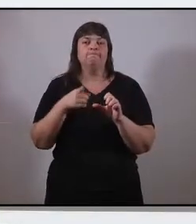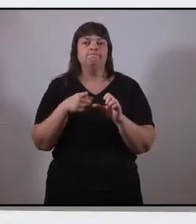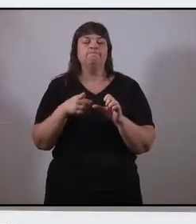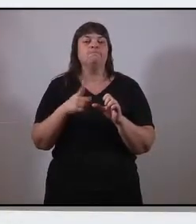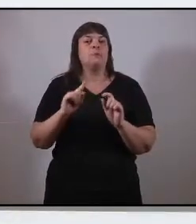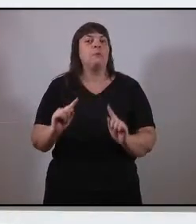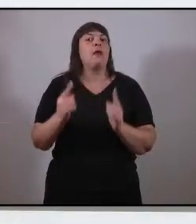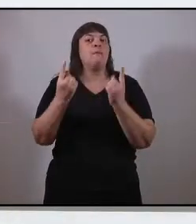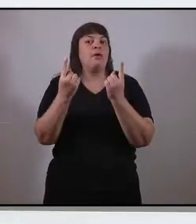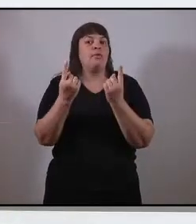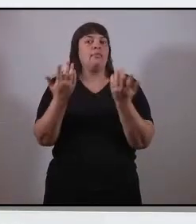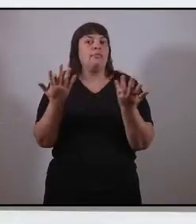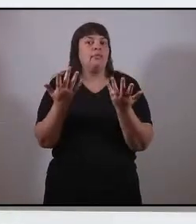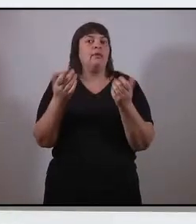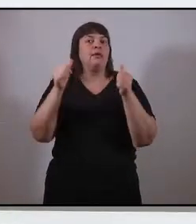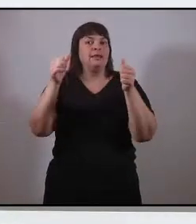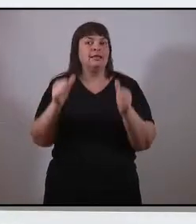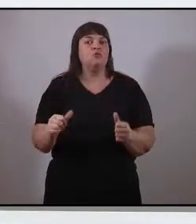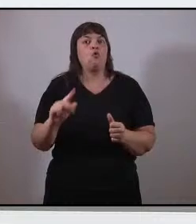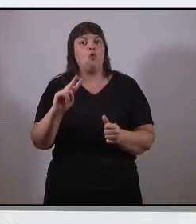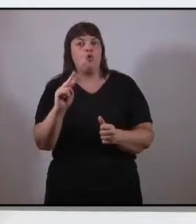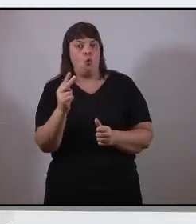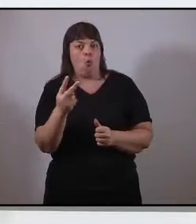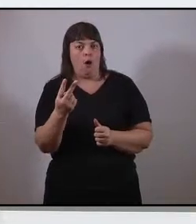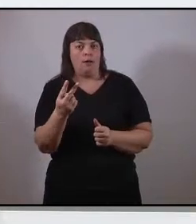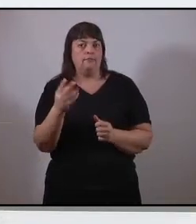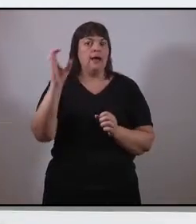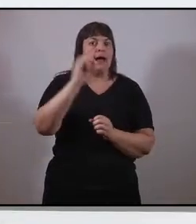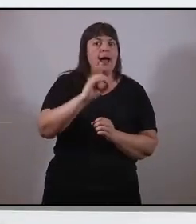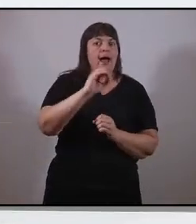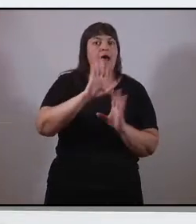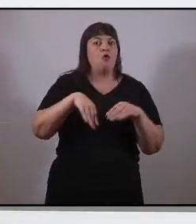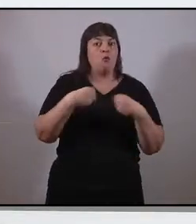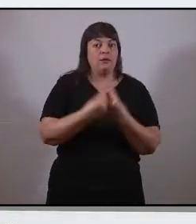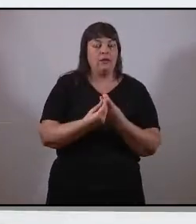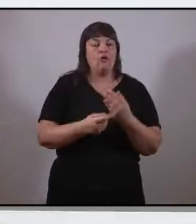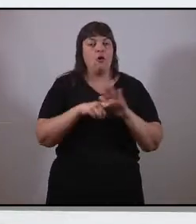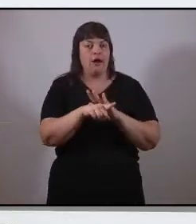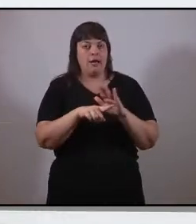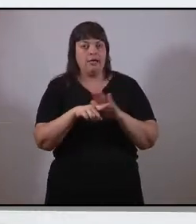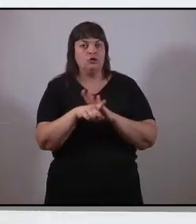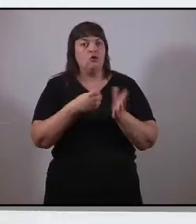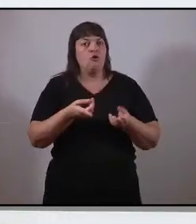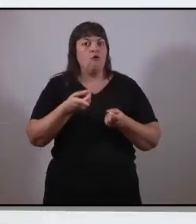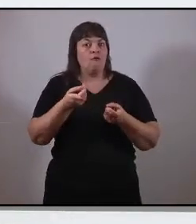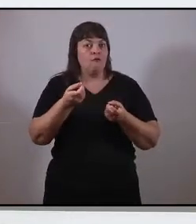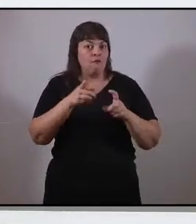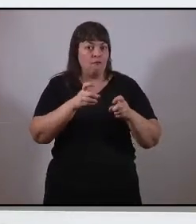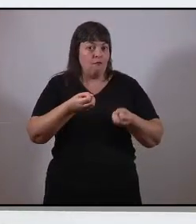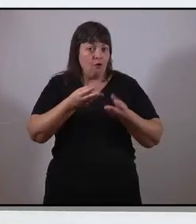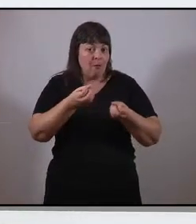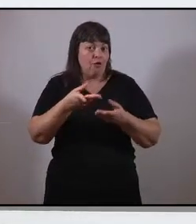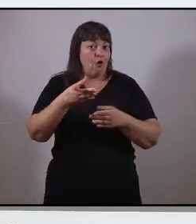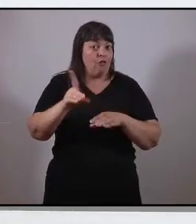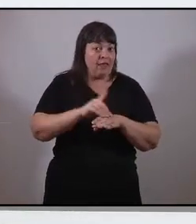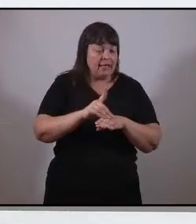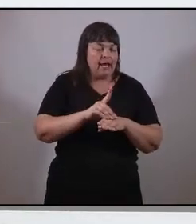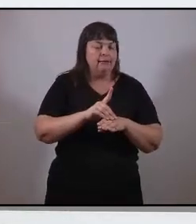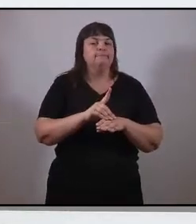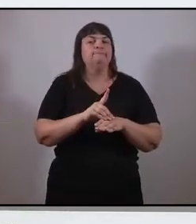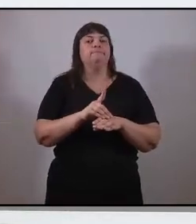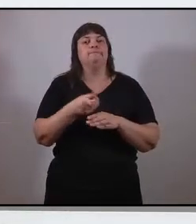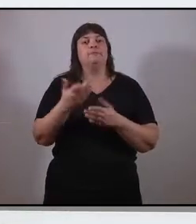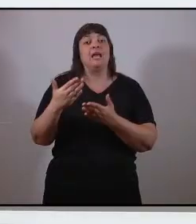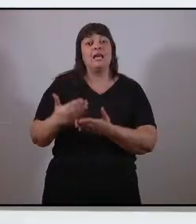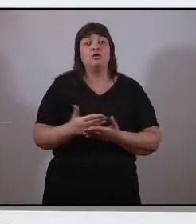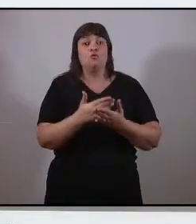primera vez con un título dual, el grado en Documentación y Gestión de la Información Digital. Los